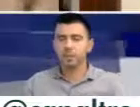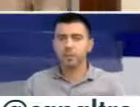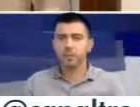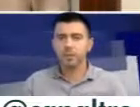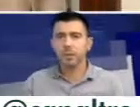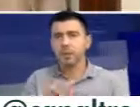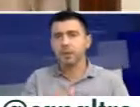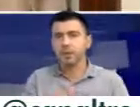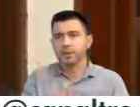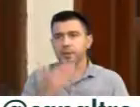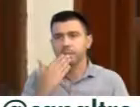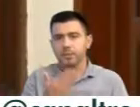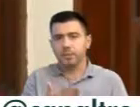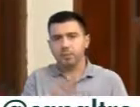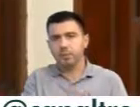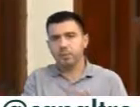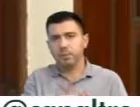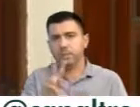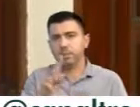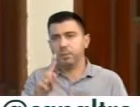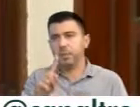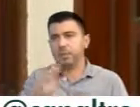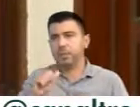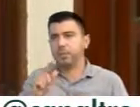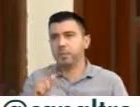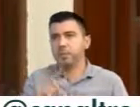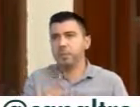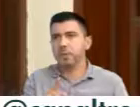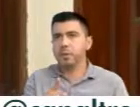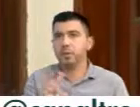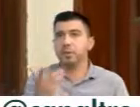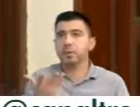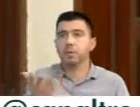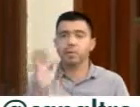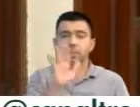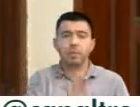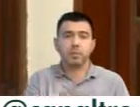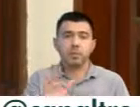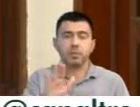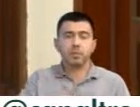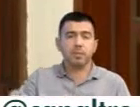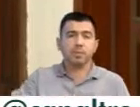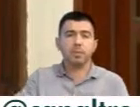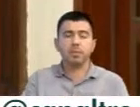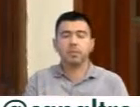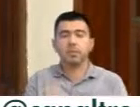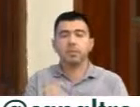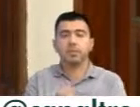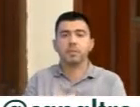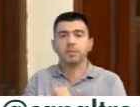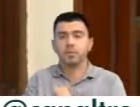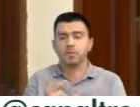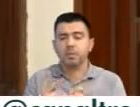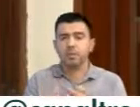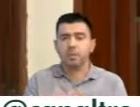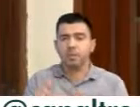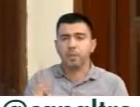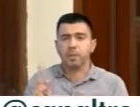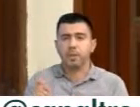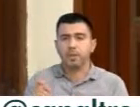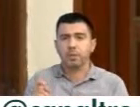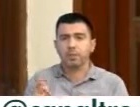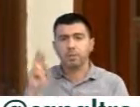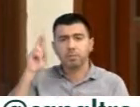Así es, Lizeth, muy buenas tardes. 21 casos se presentaron en el departamento de Santander durante el 2016. Las razones son